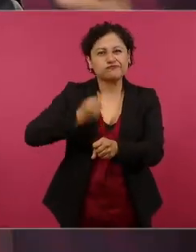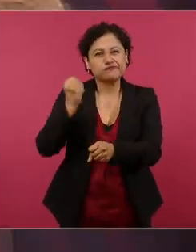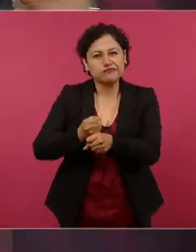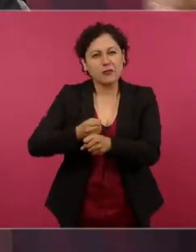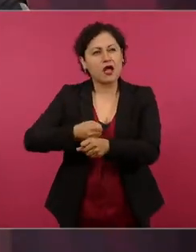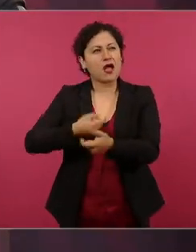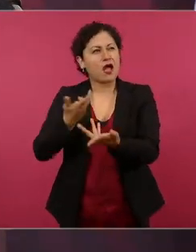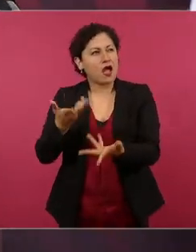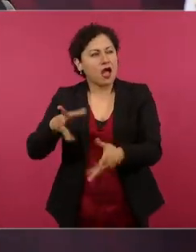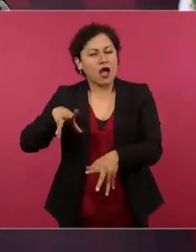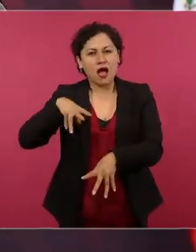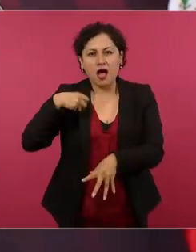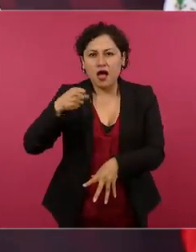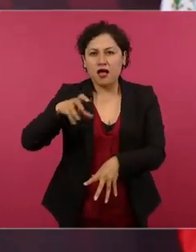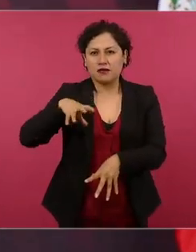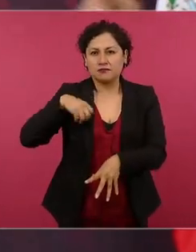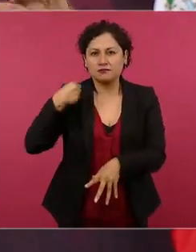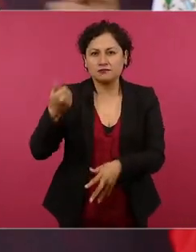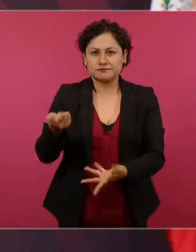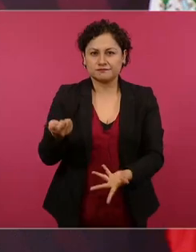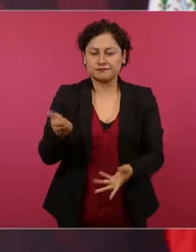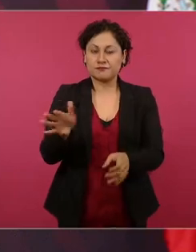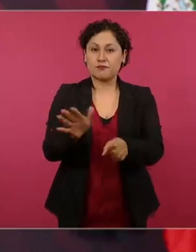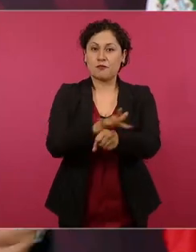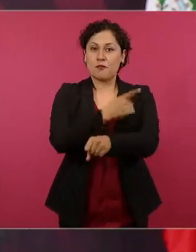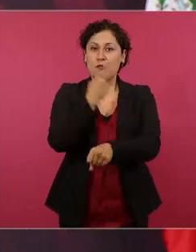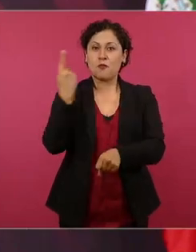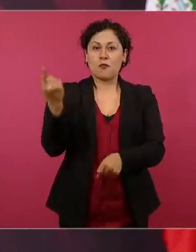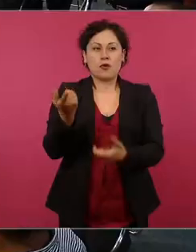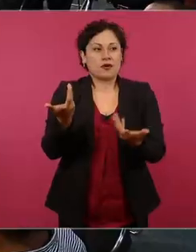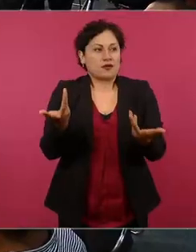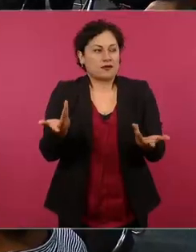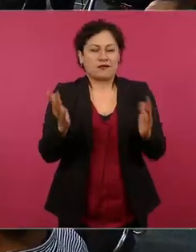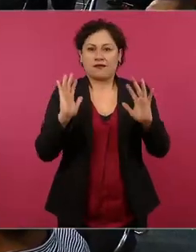que ha habido un cambio en el país.